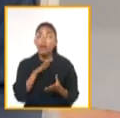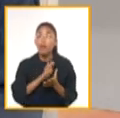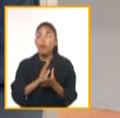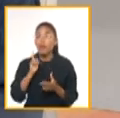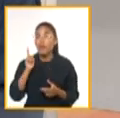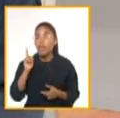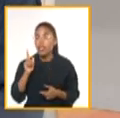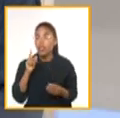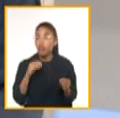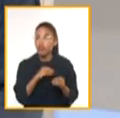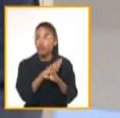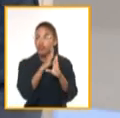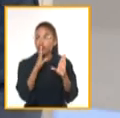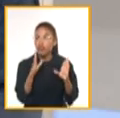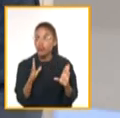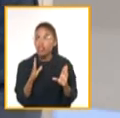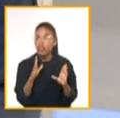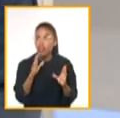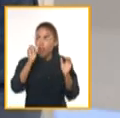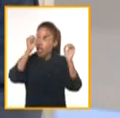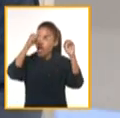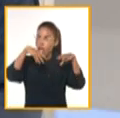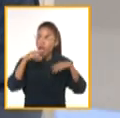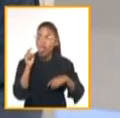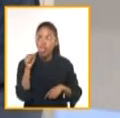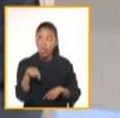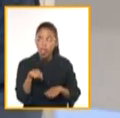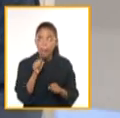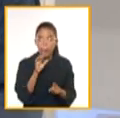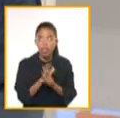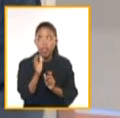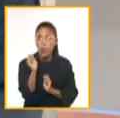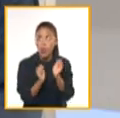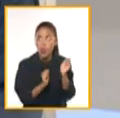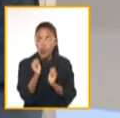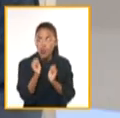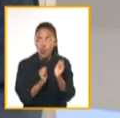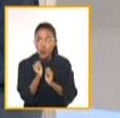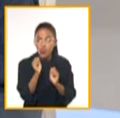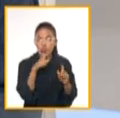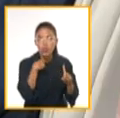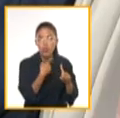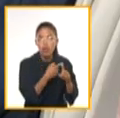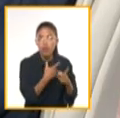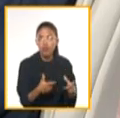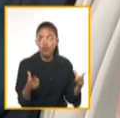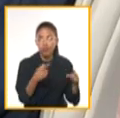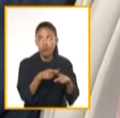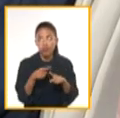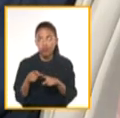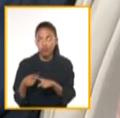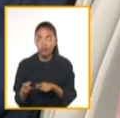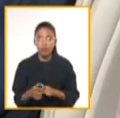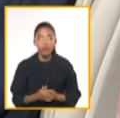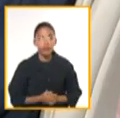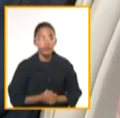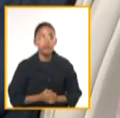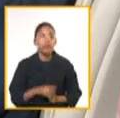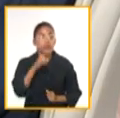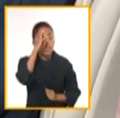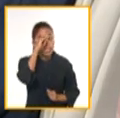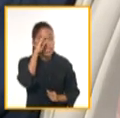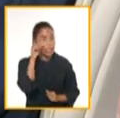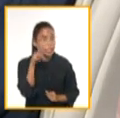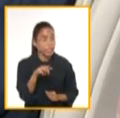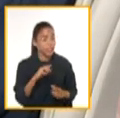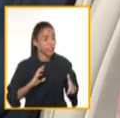mañana, ya tenía servicio eléctrico para comenzar el arranque de las motores y de la máquina también. Fue sin duda una operación quizás más complicada